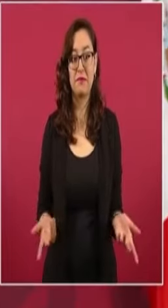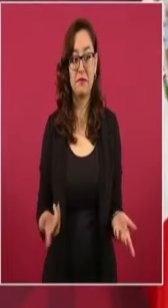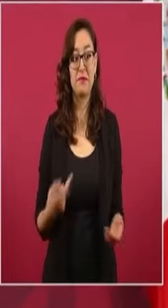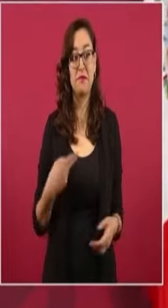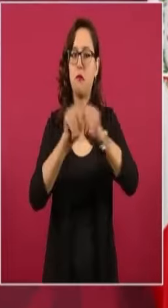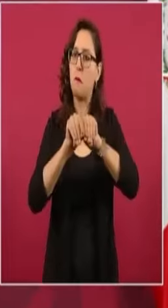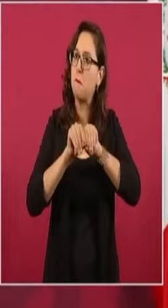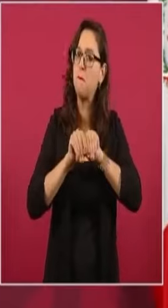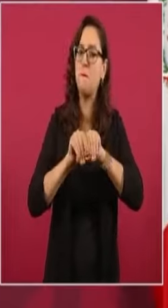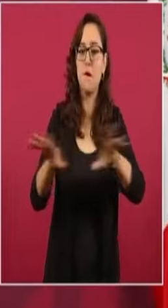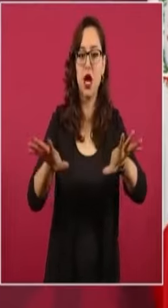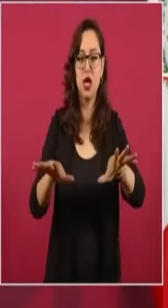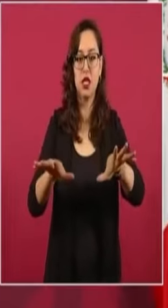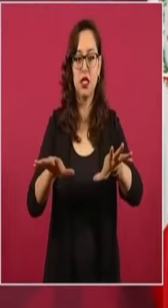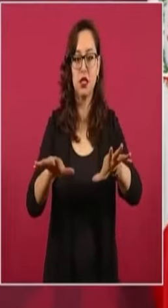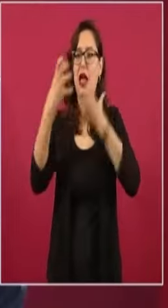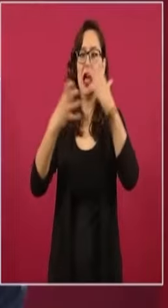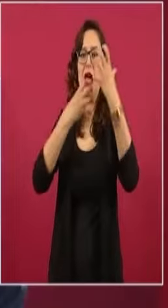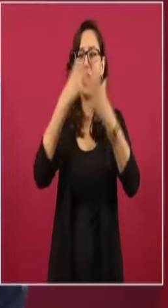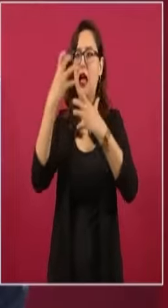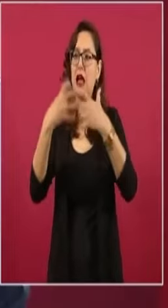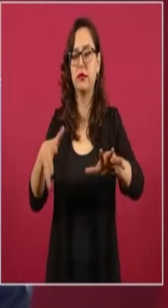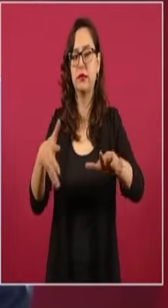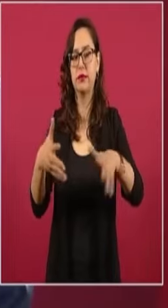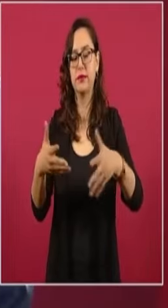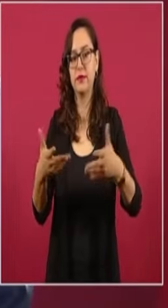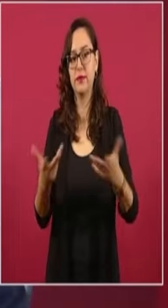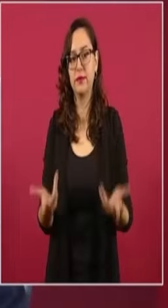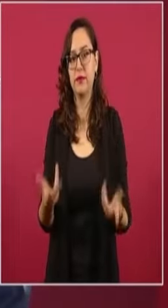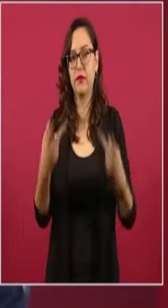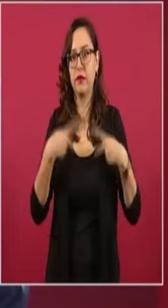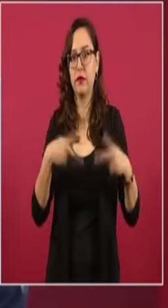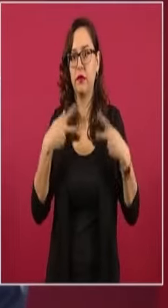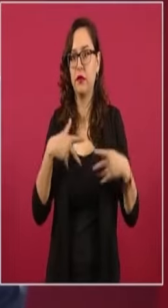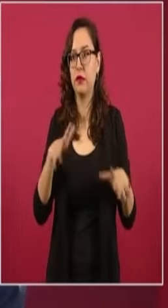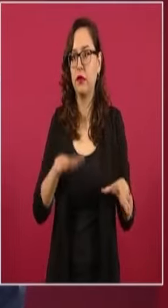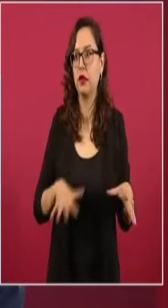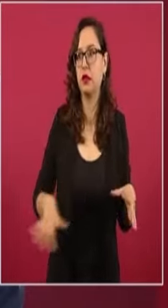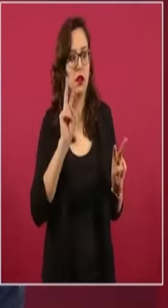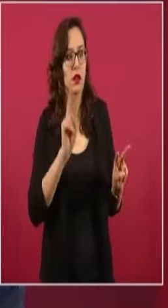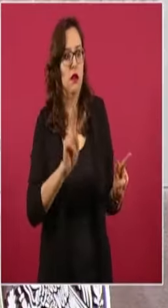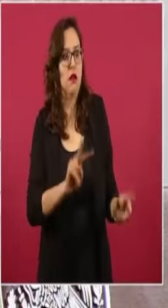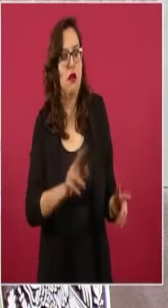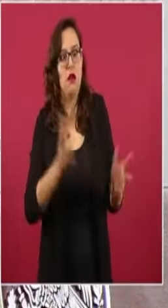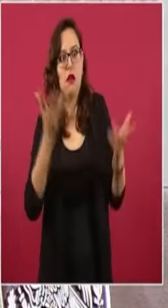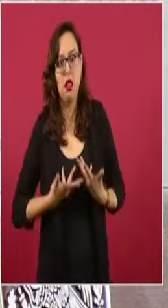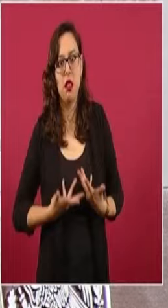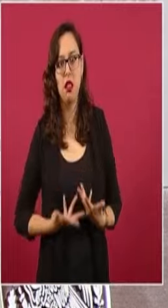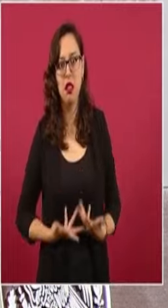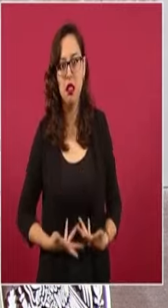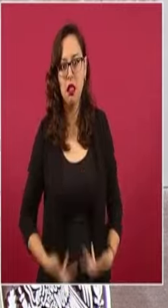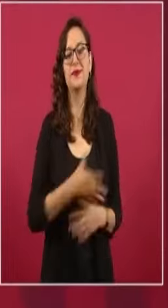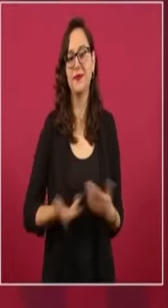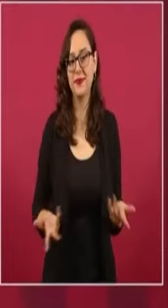sensacionalista, creando todo un ambiente de incertidumbre, de miedo, queriendo